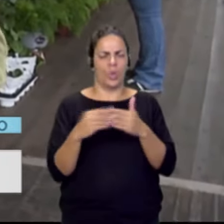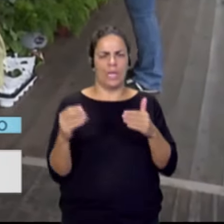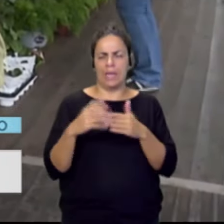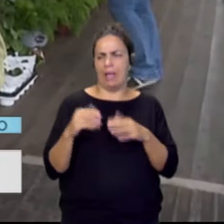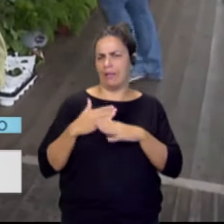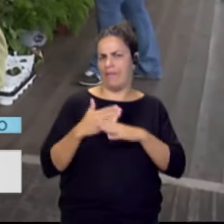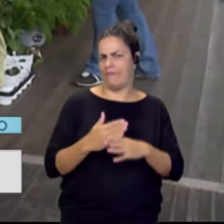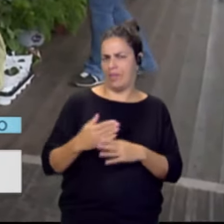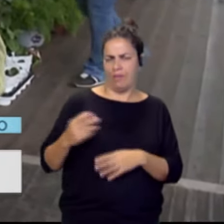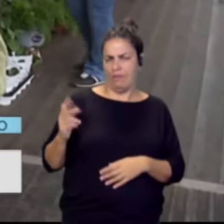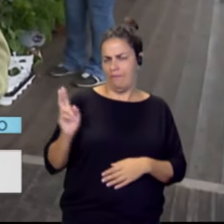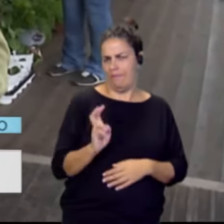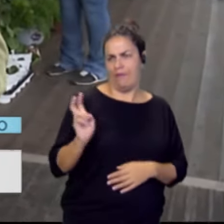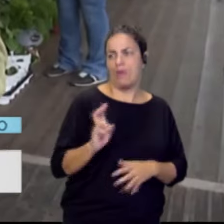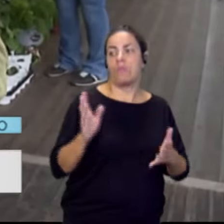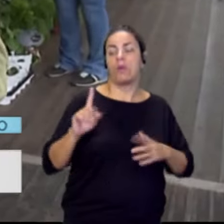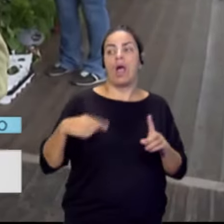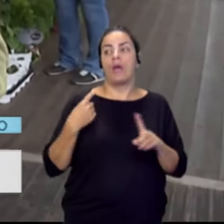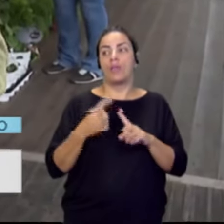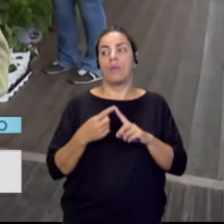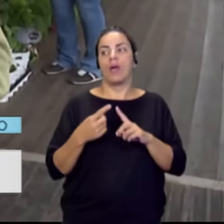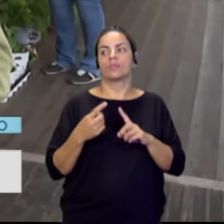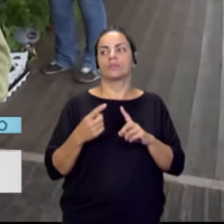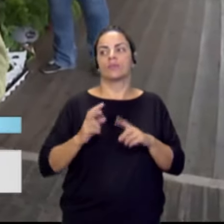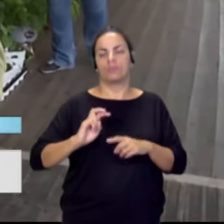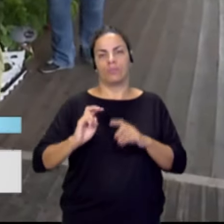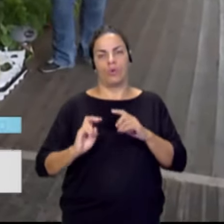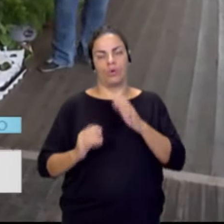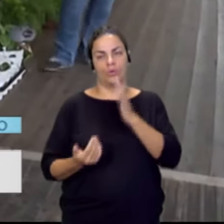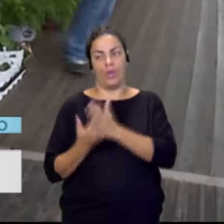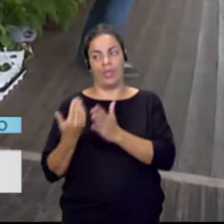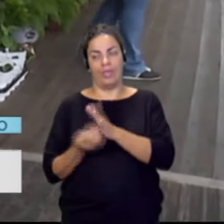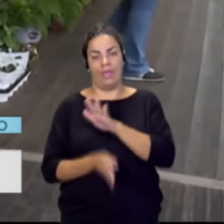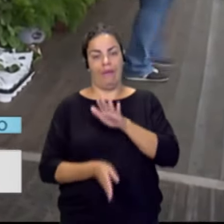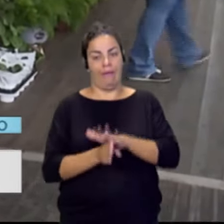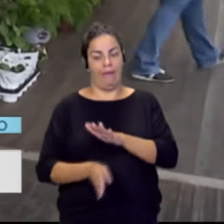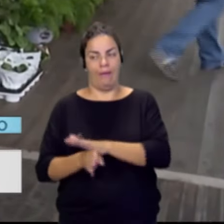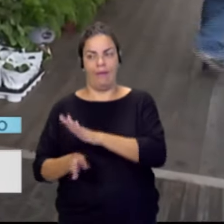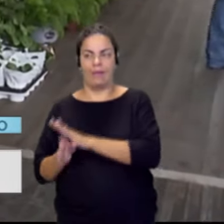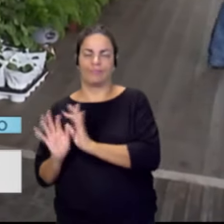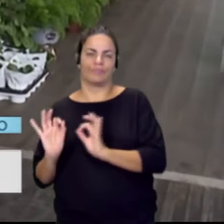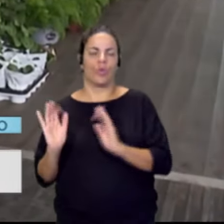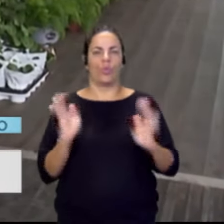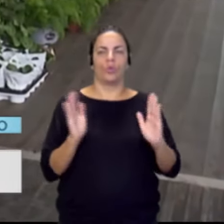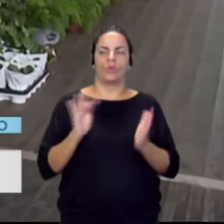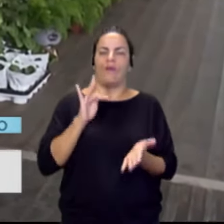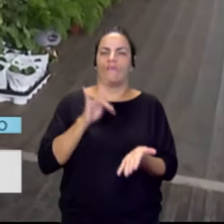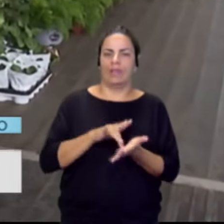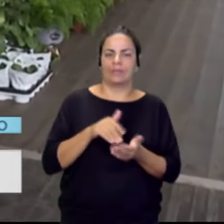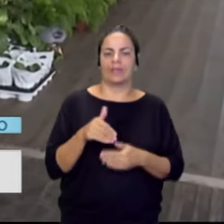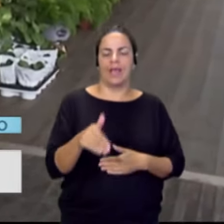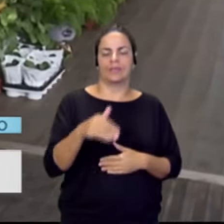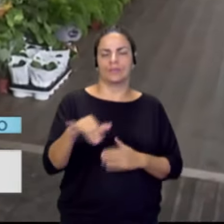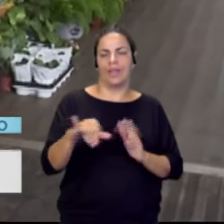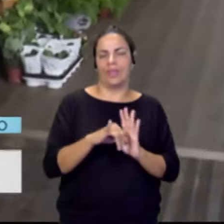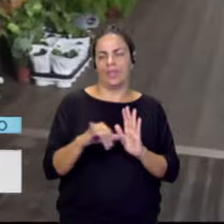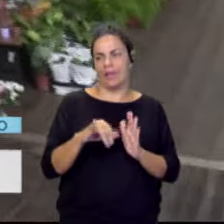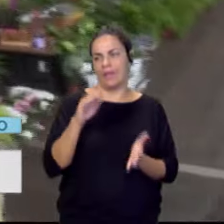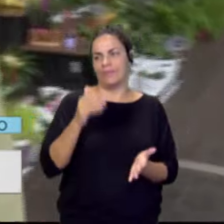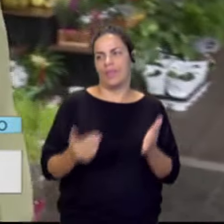esa clientela les visita durante más días seguidos durante estas fechas, durante estas vísperas del Día de los Difuntos.